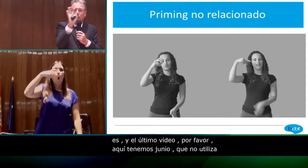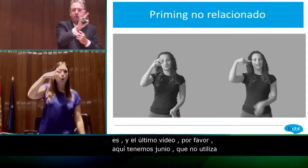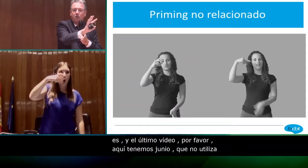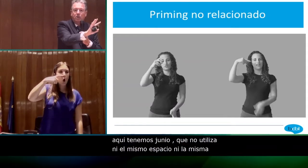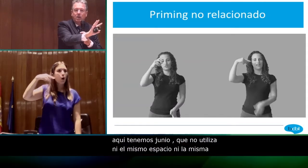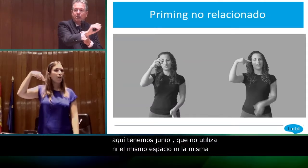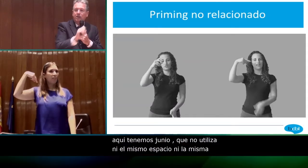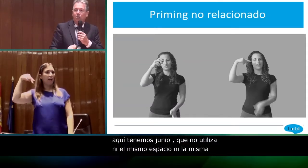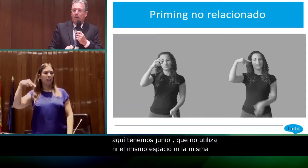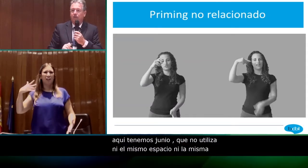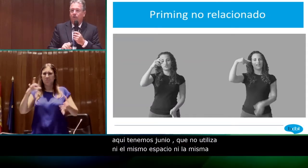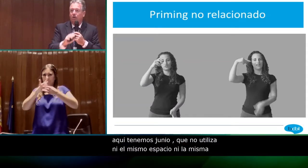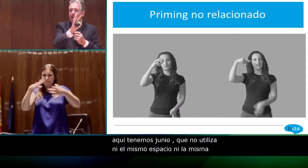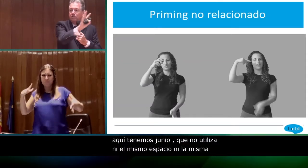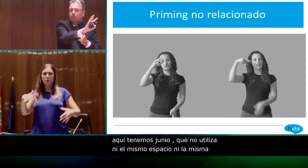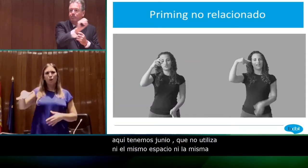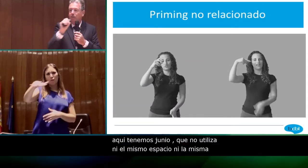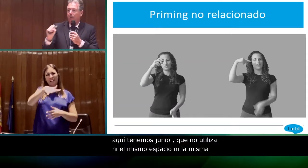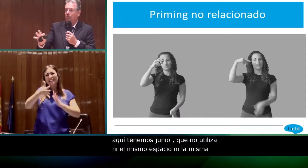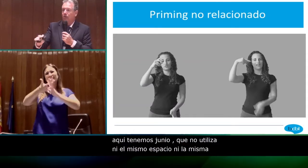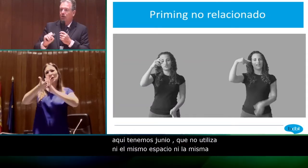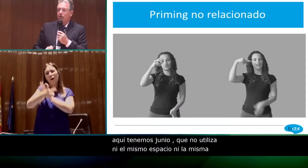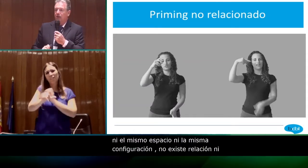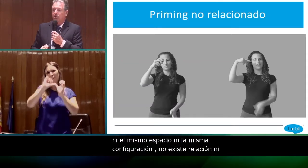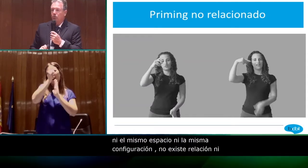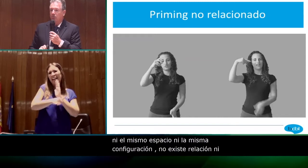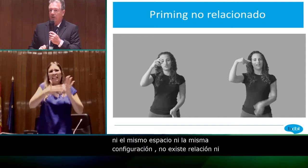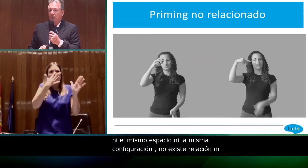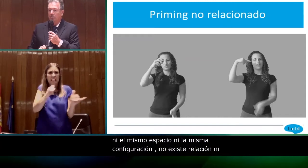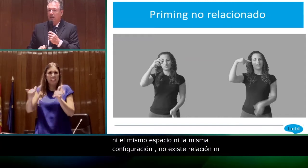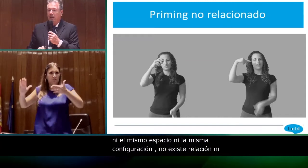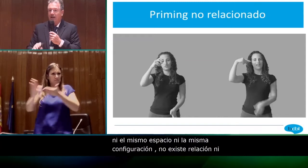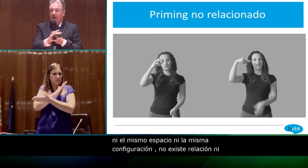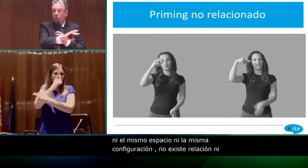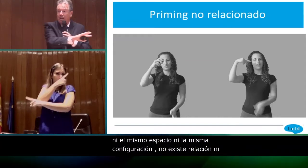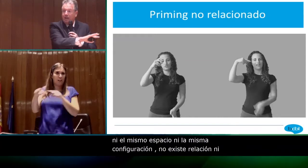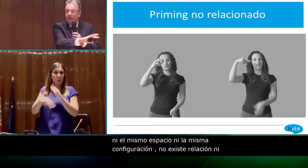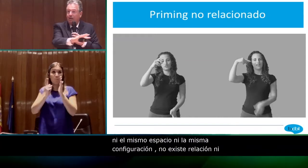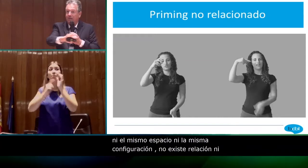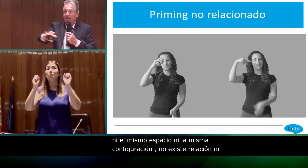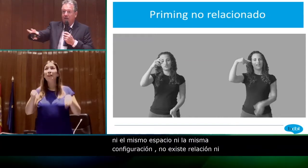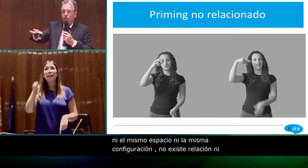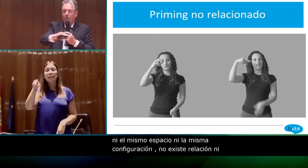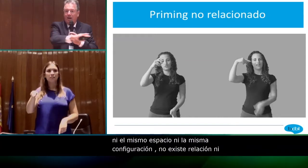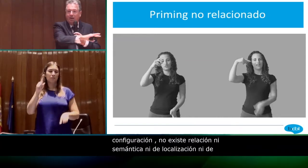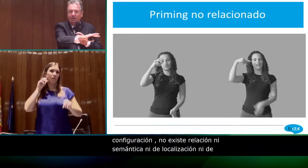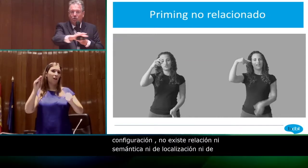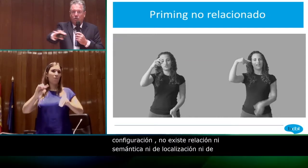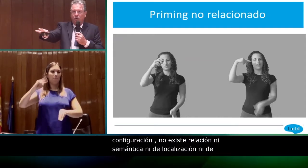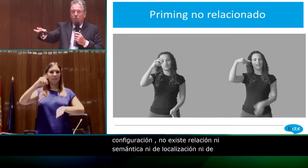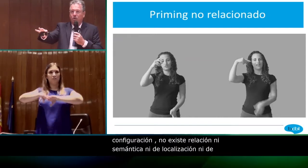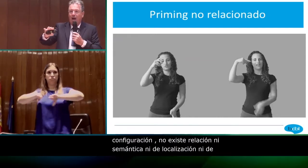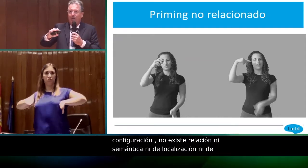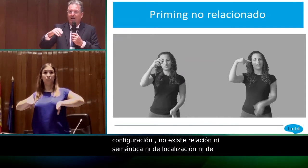de configuración, ni de localización entre el primer vídeo y el segundo vídeo, ¿vale? Eso es la línea base sobre la que